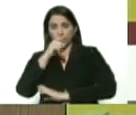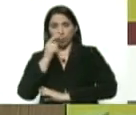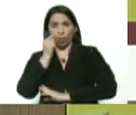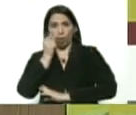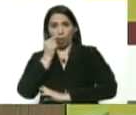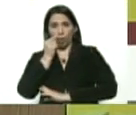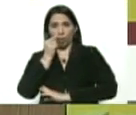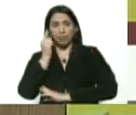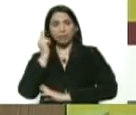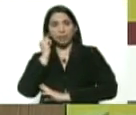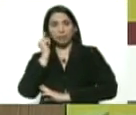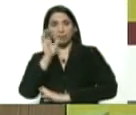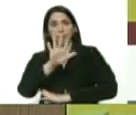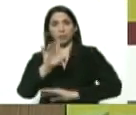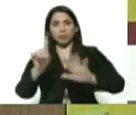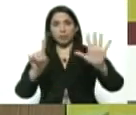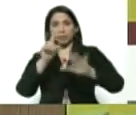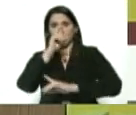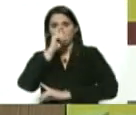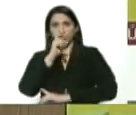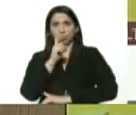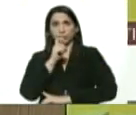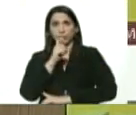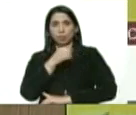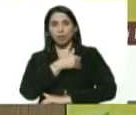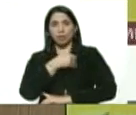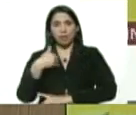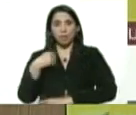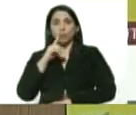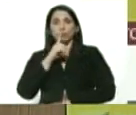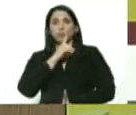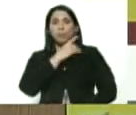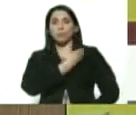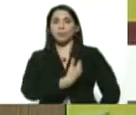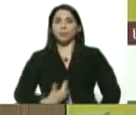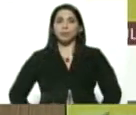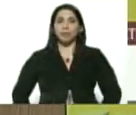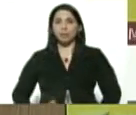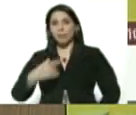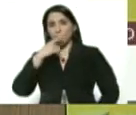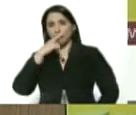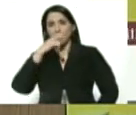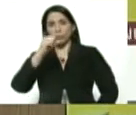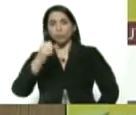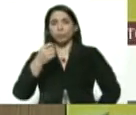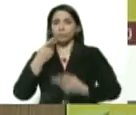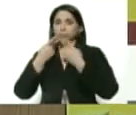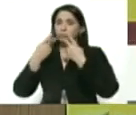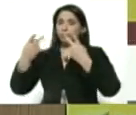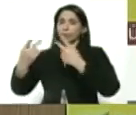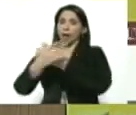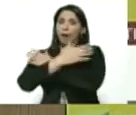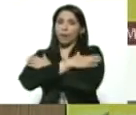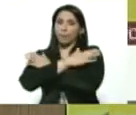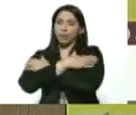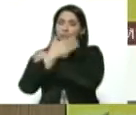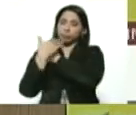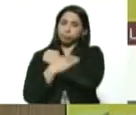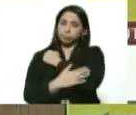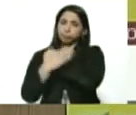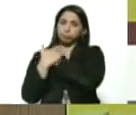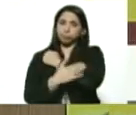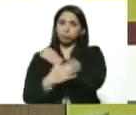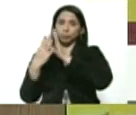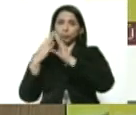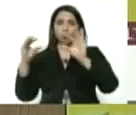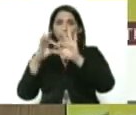56 años de edad queremos el nombre del presidente de nicolás maduro enviar un abrazo de condolencias a todos